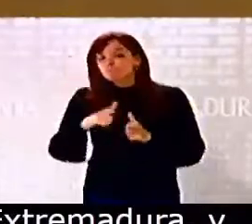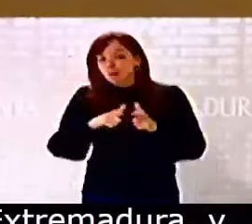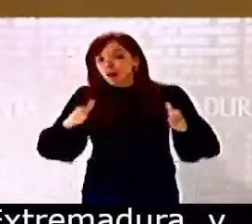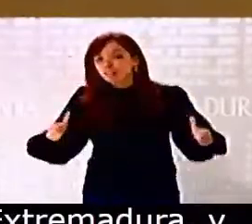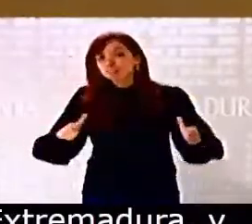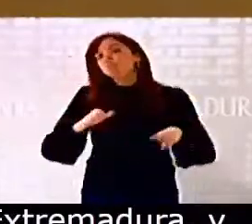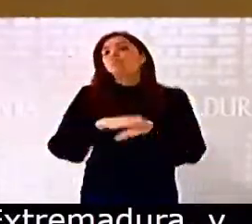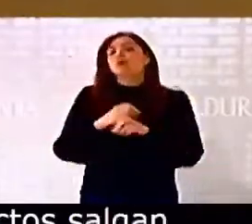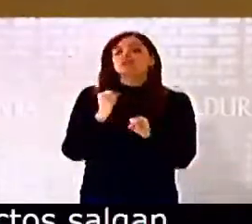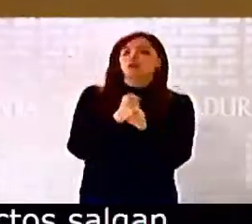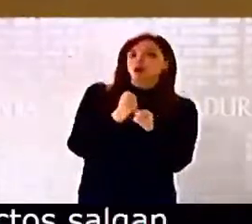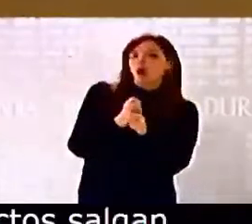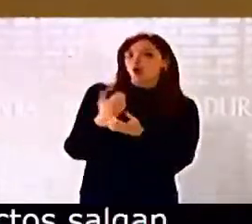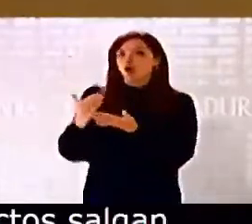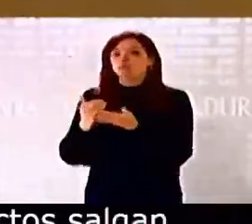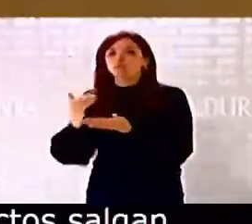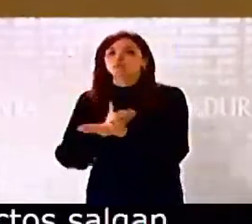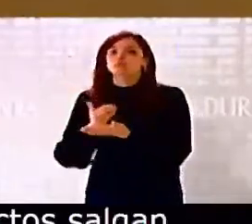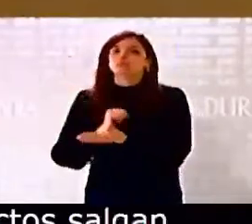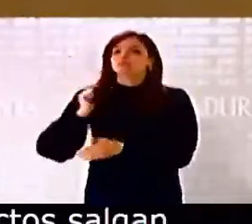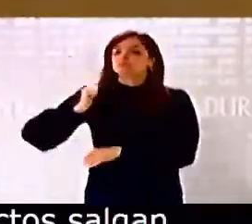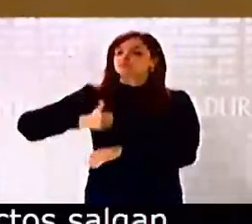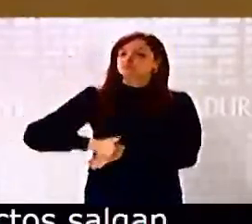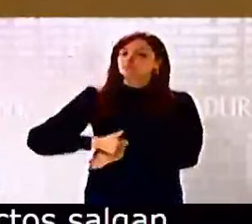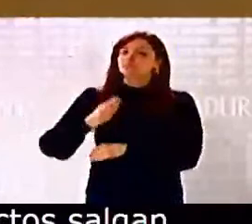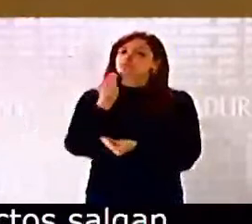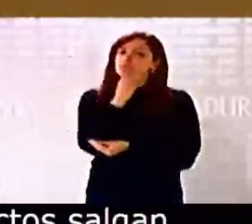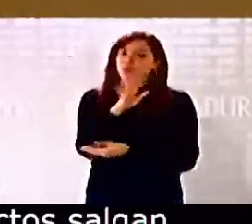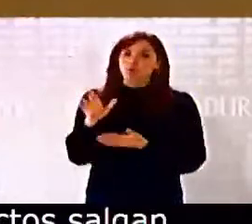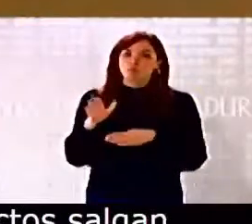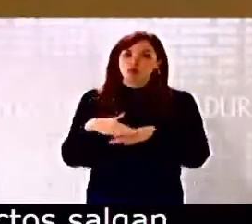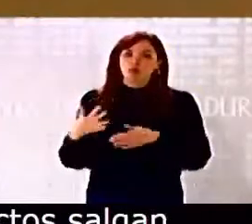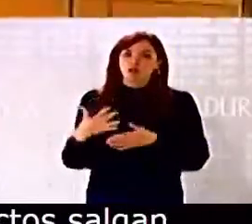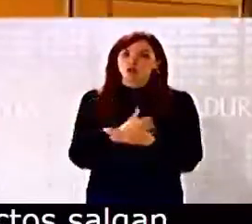generadores de empleo y riqueza, mejor nos irán las cosas a todos.